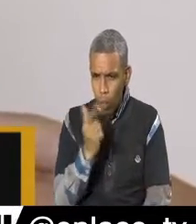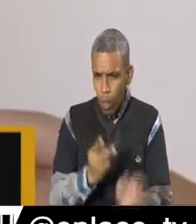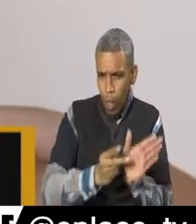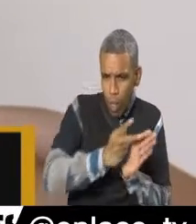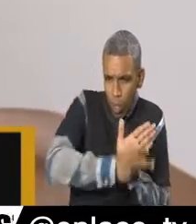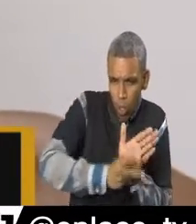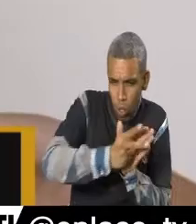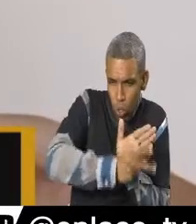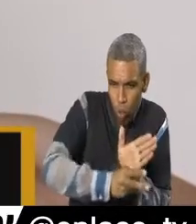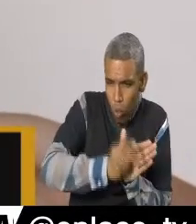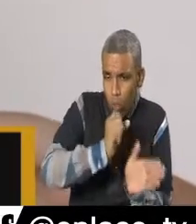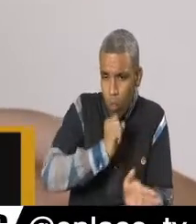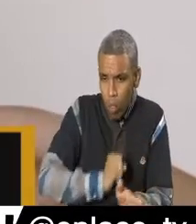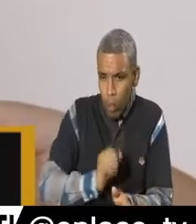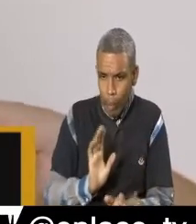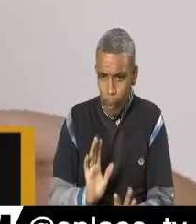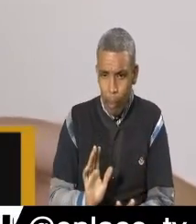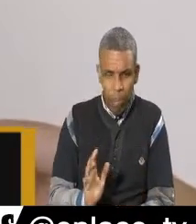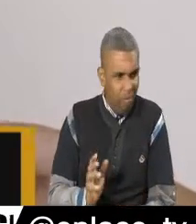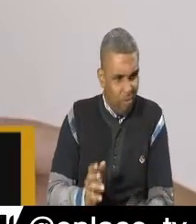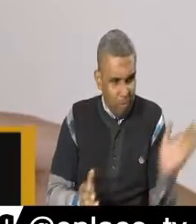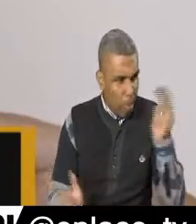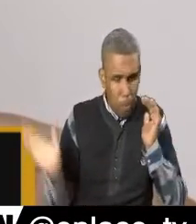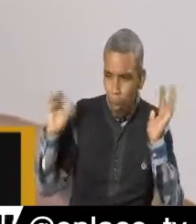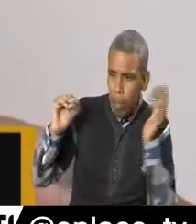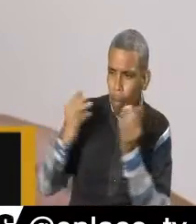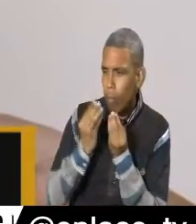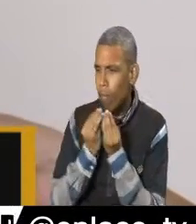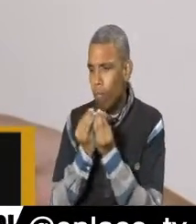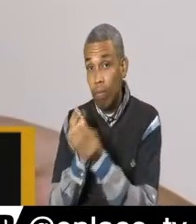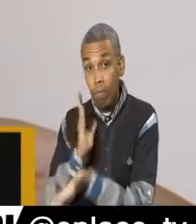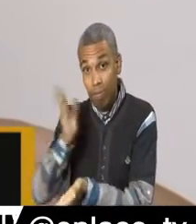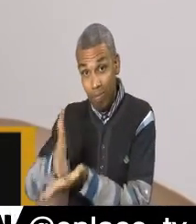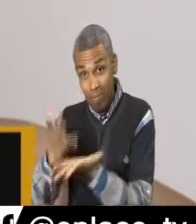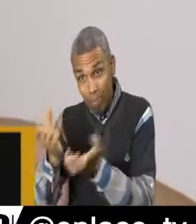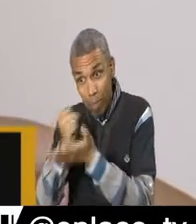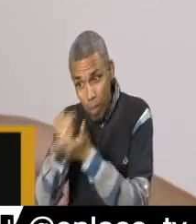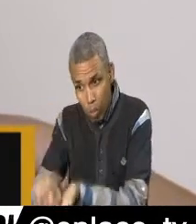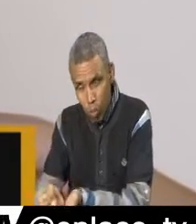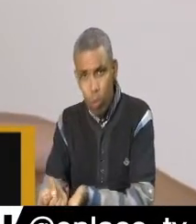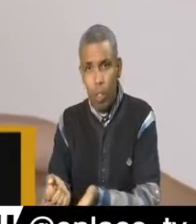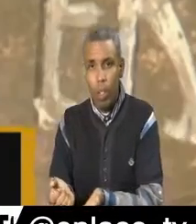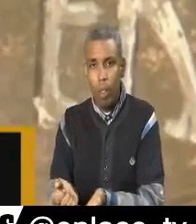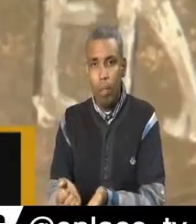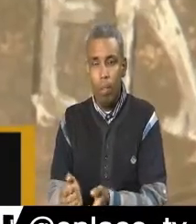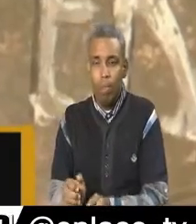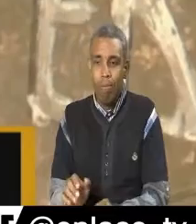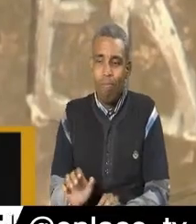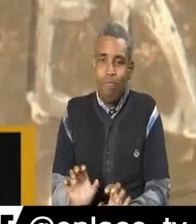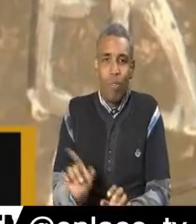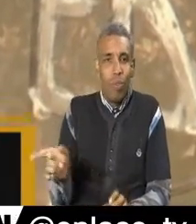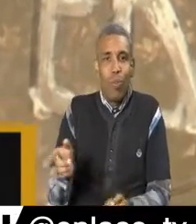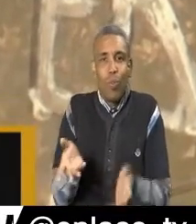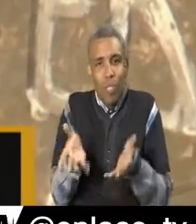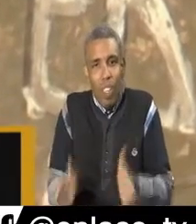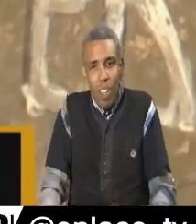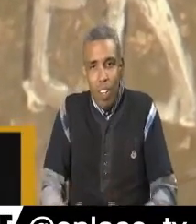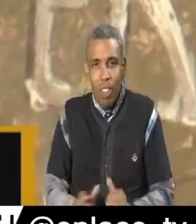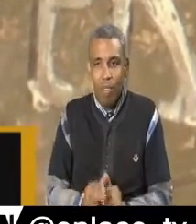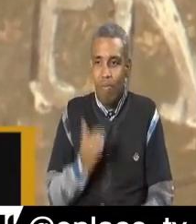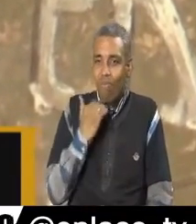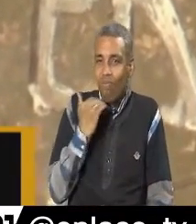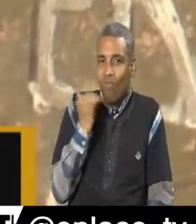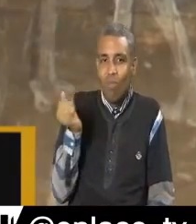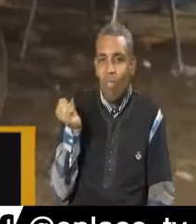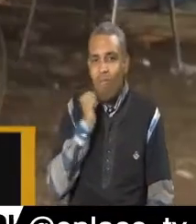Nos trasladamos hacia donde él para brindarle la atención que él requería, pero pues él no quiso, no se dejó